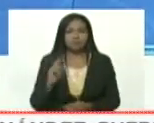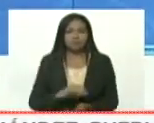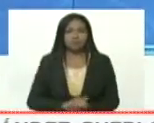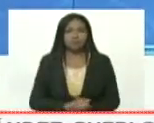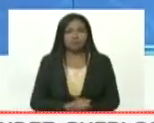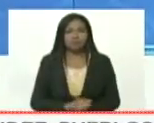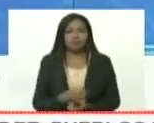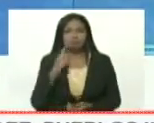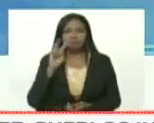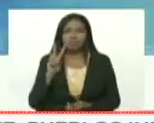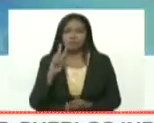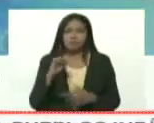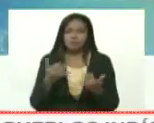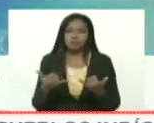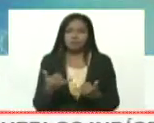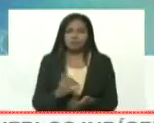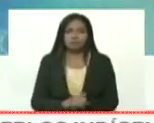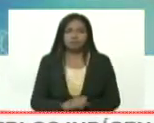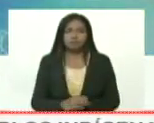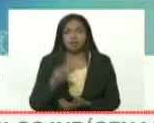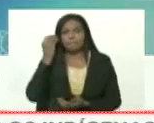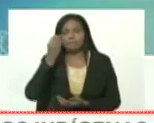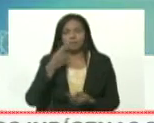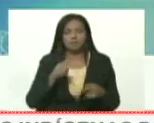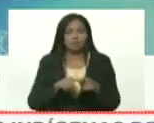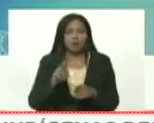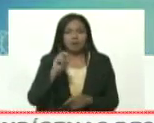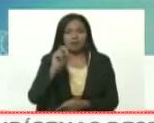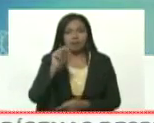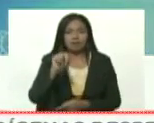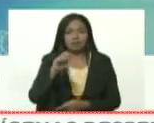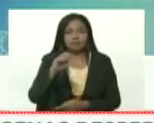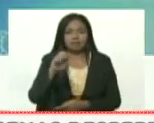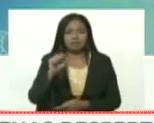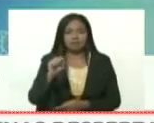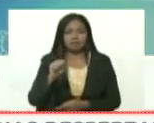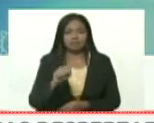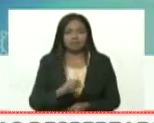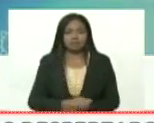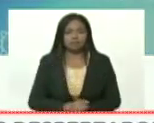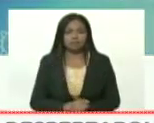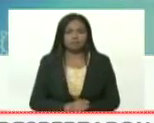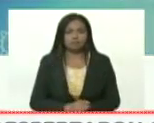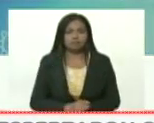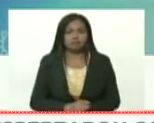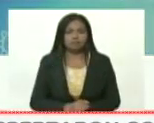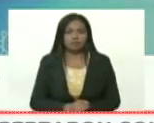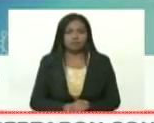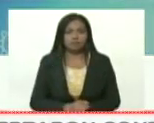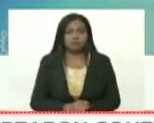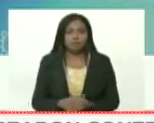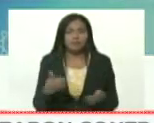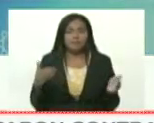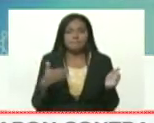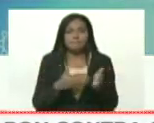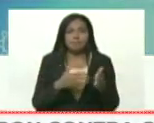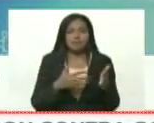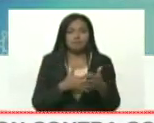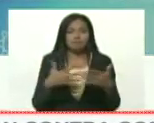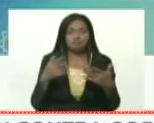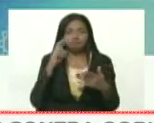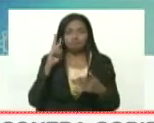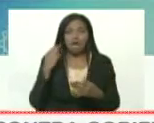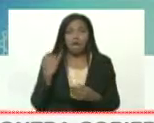Ahí está. Una mente como Rancés y los miles de rancés que sabemos que